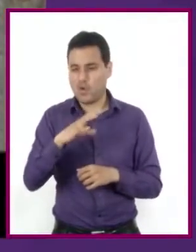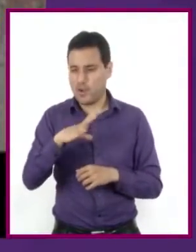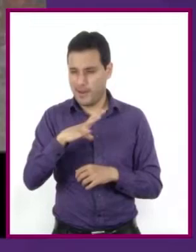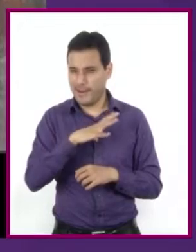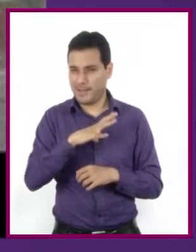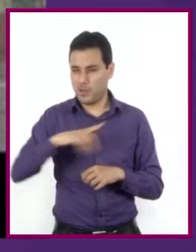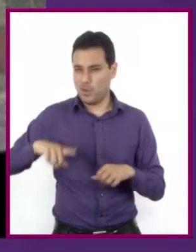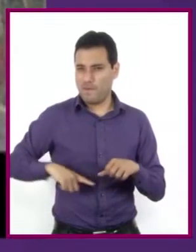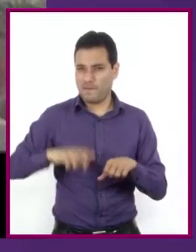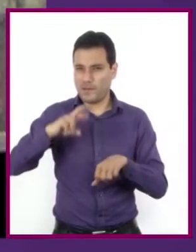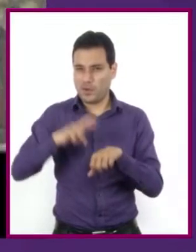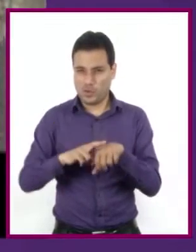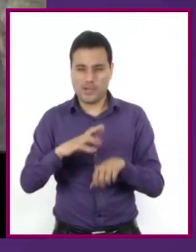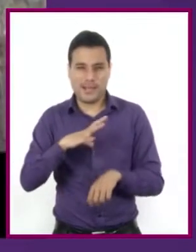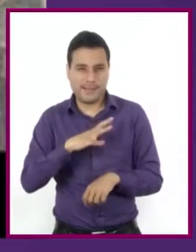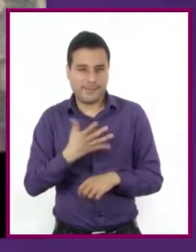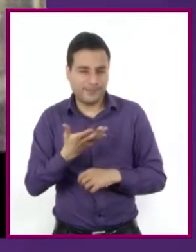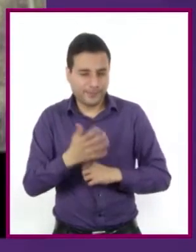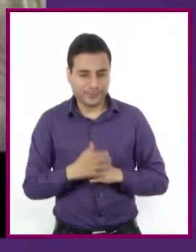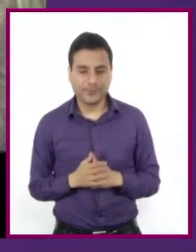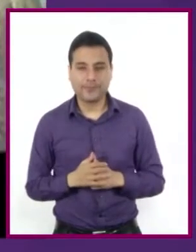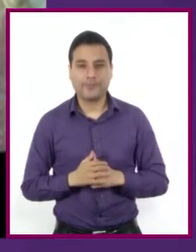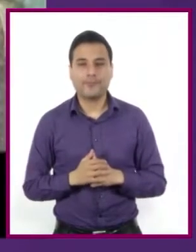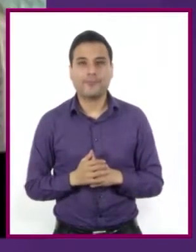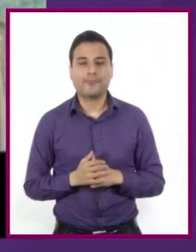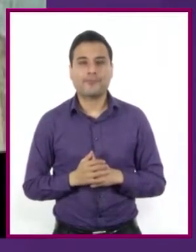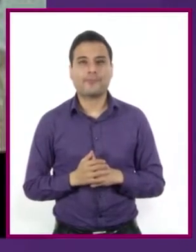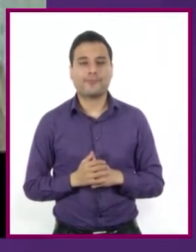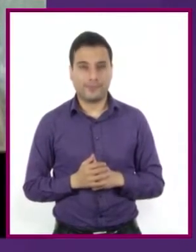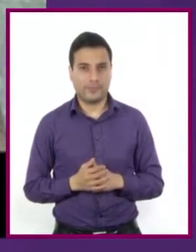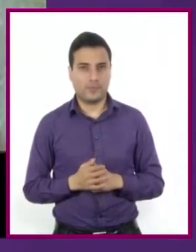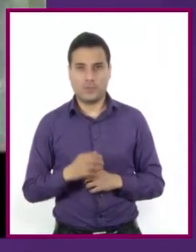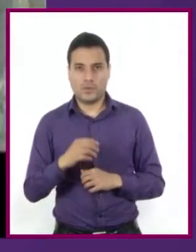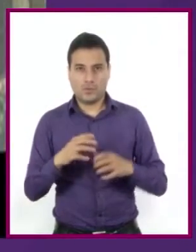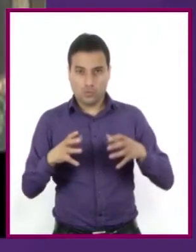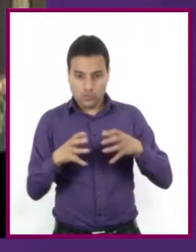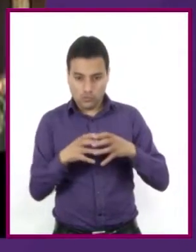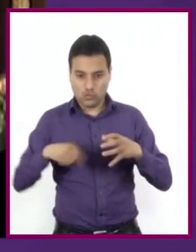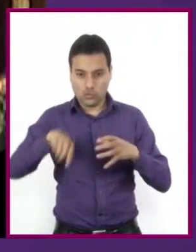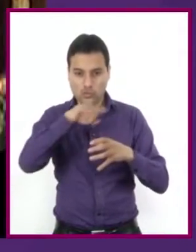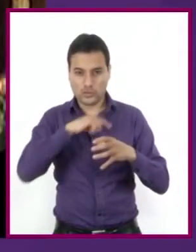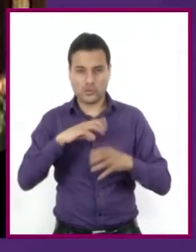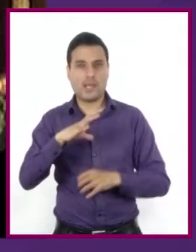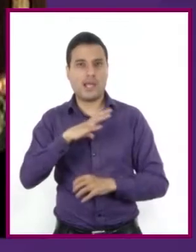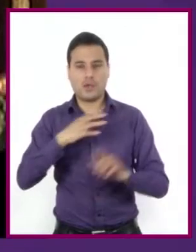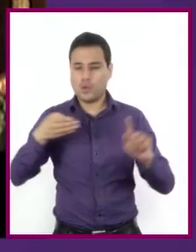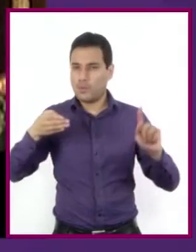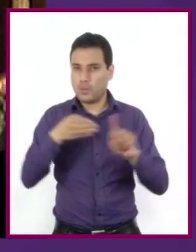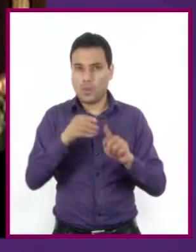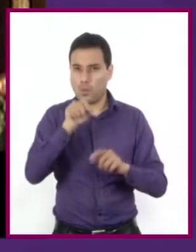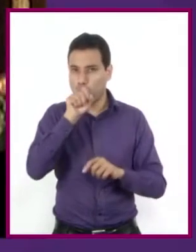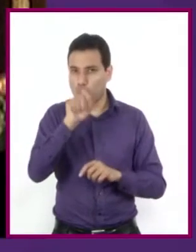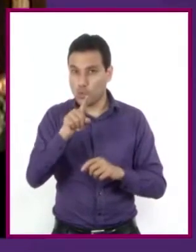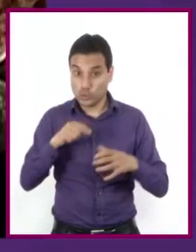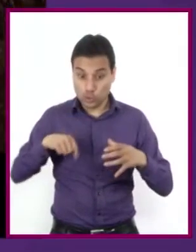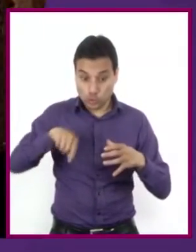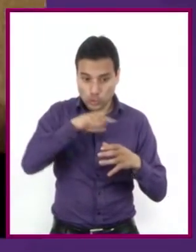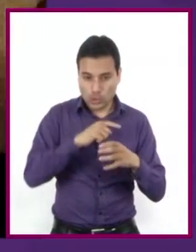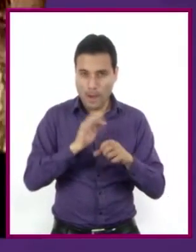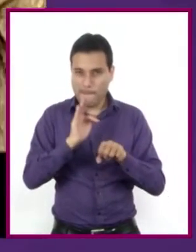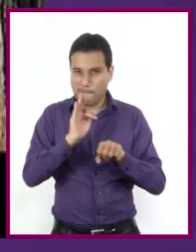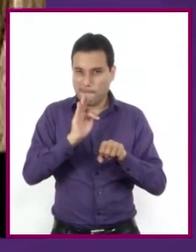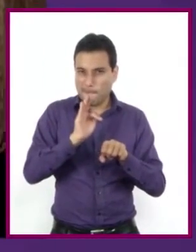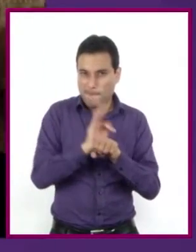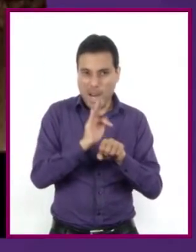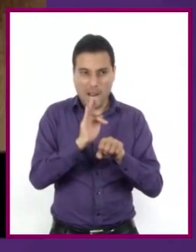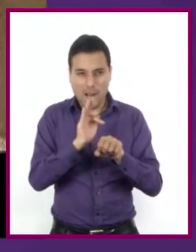En cualquier municipio. Entonces, tenían intereses comunes y se defendían, se protegían.